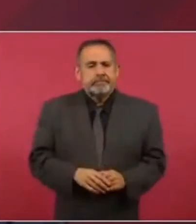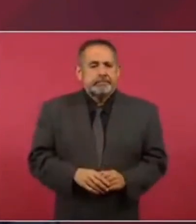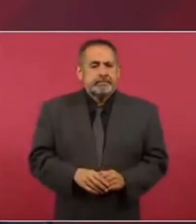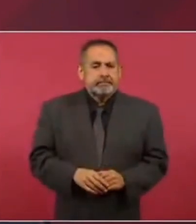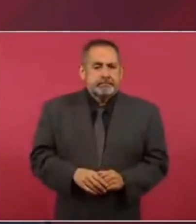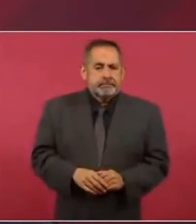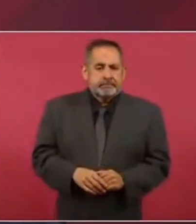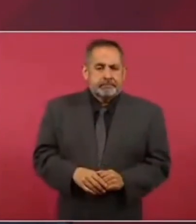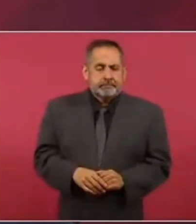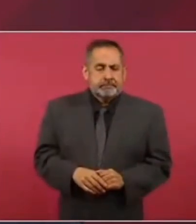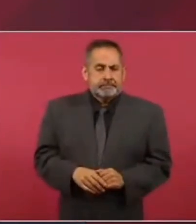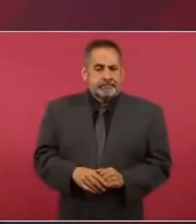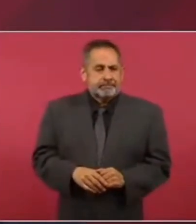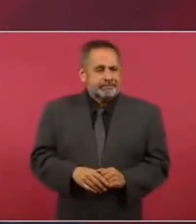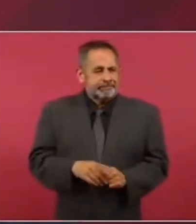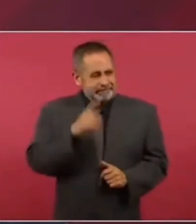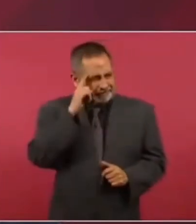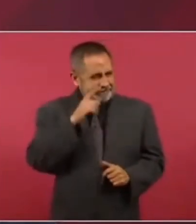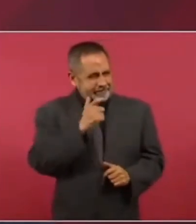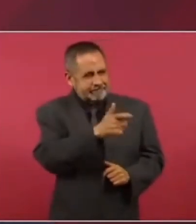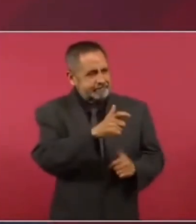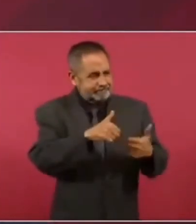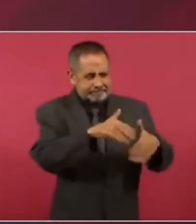bien para que se fueran.